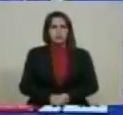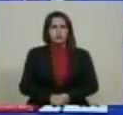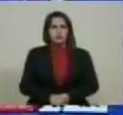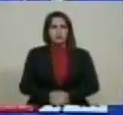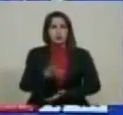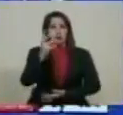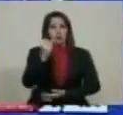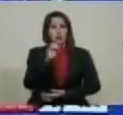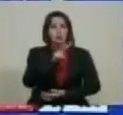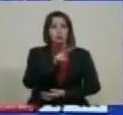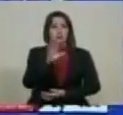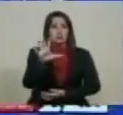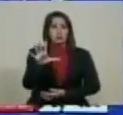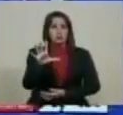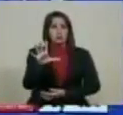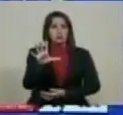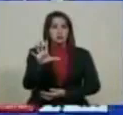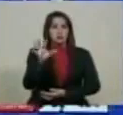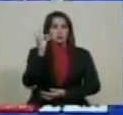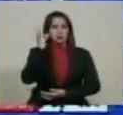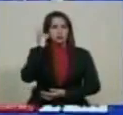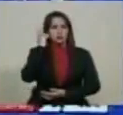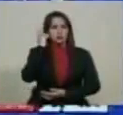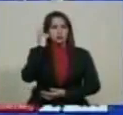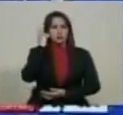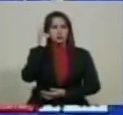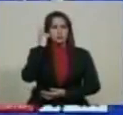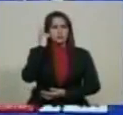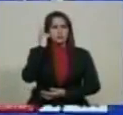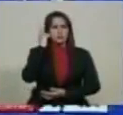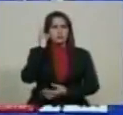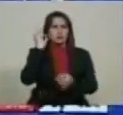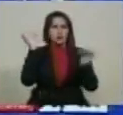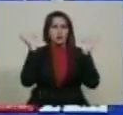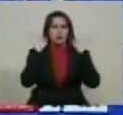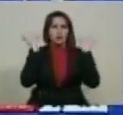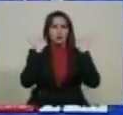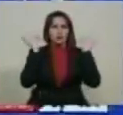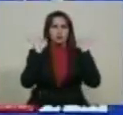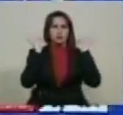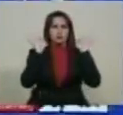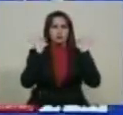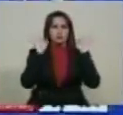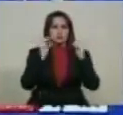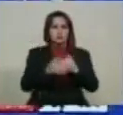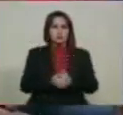Número 25, la compañera Erika Faría Peña.